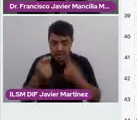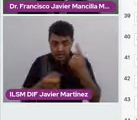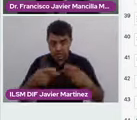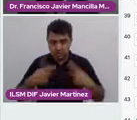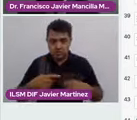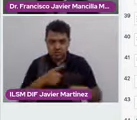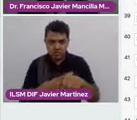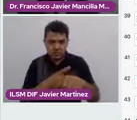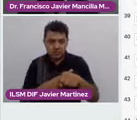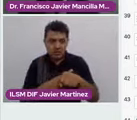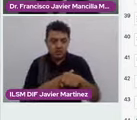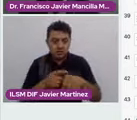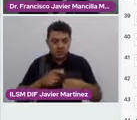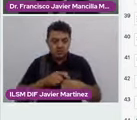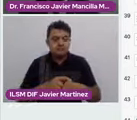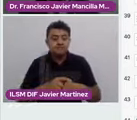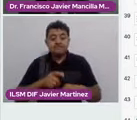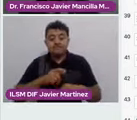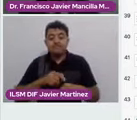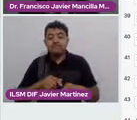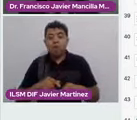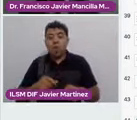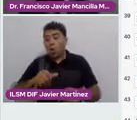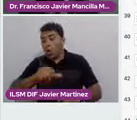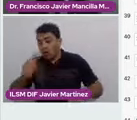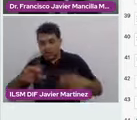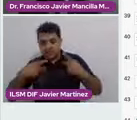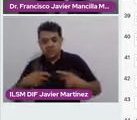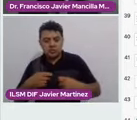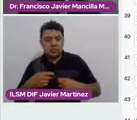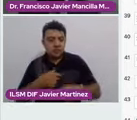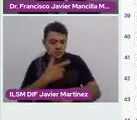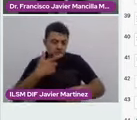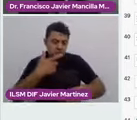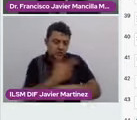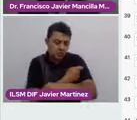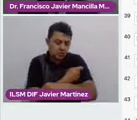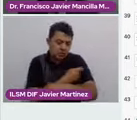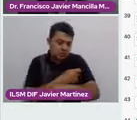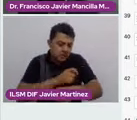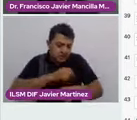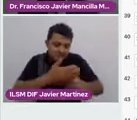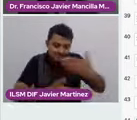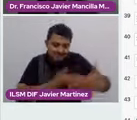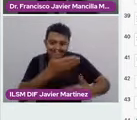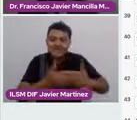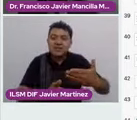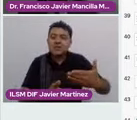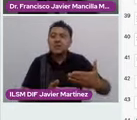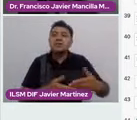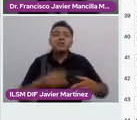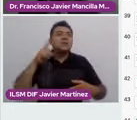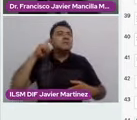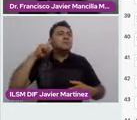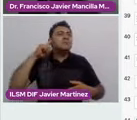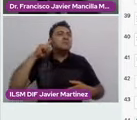vacuna y que presentaban tinnitus y pérdida auditiva. Un servidor hizo un par de reportes al